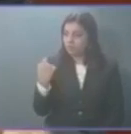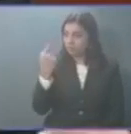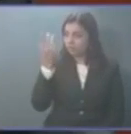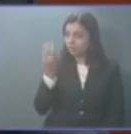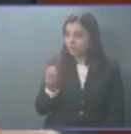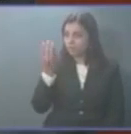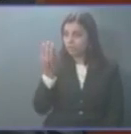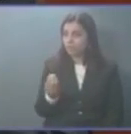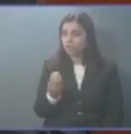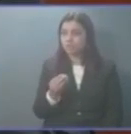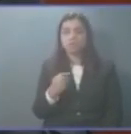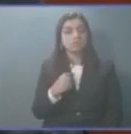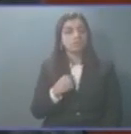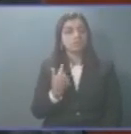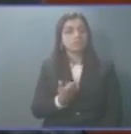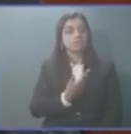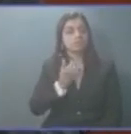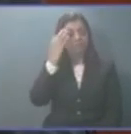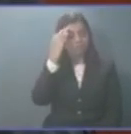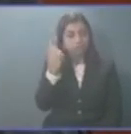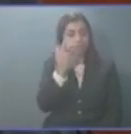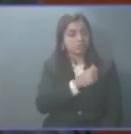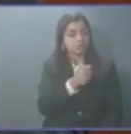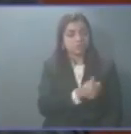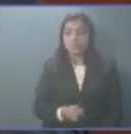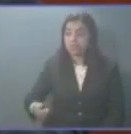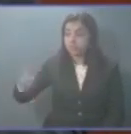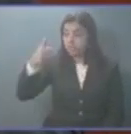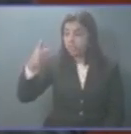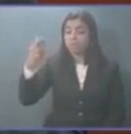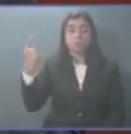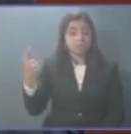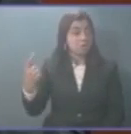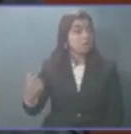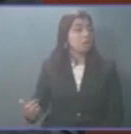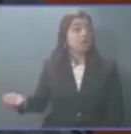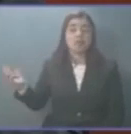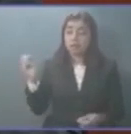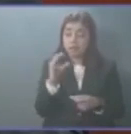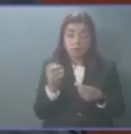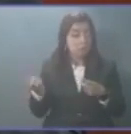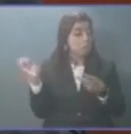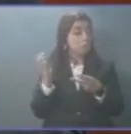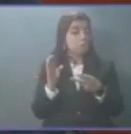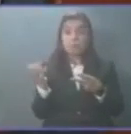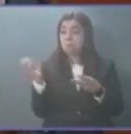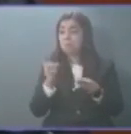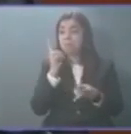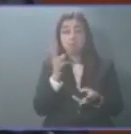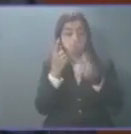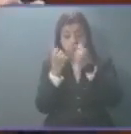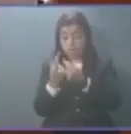Hemos escuchado a funcionarios de gobierno de alto nivel replicar y replicar y replicar y decir el dinero